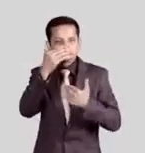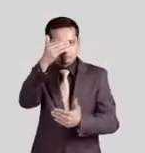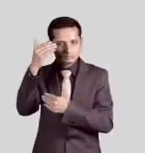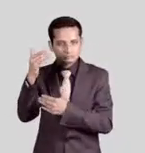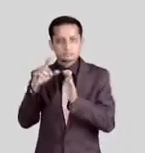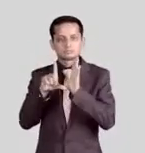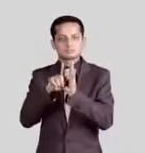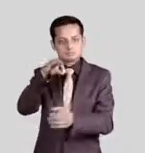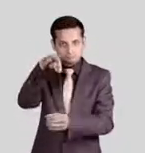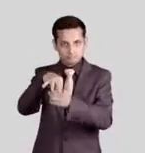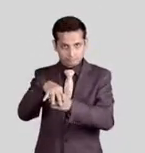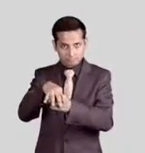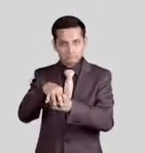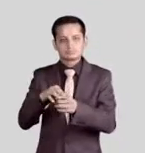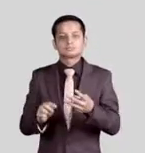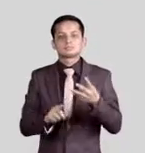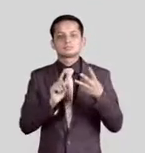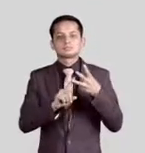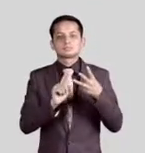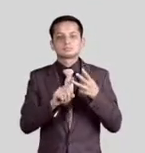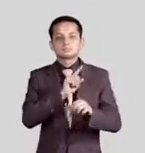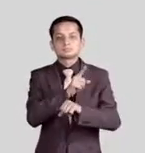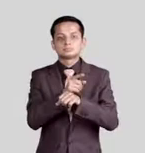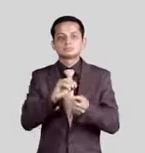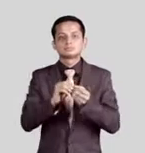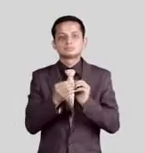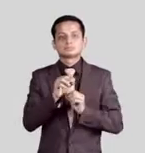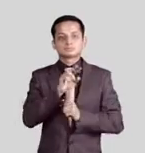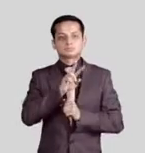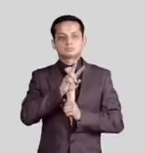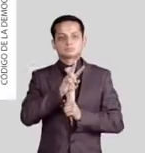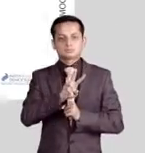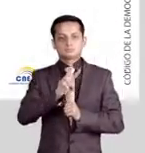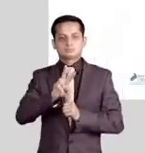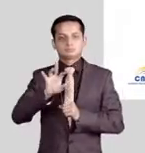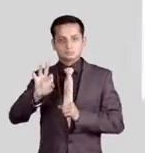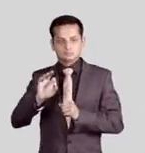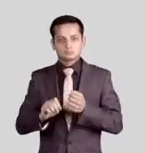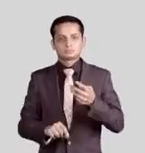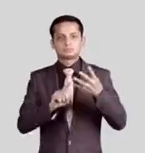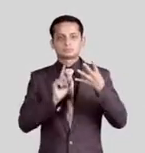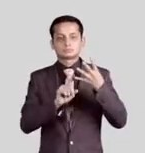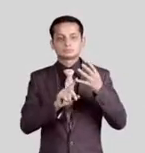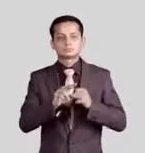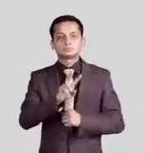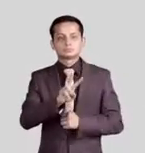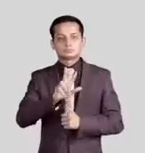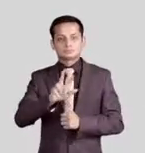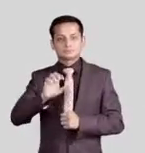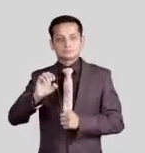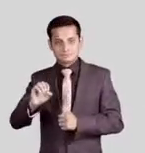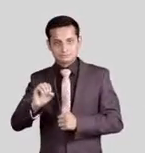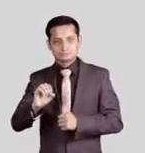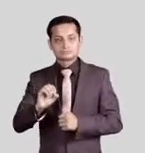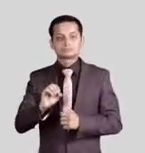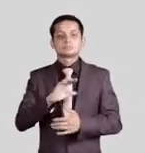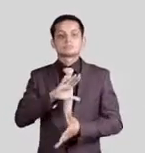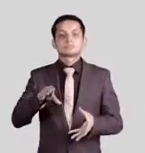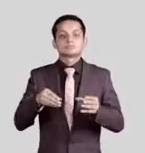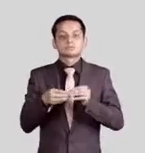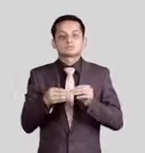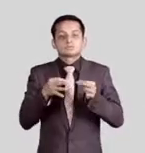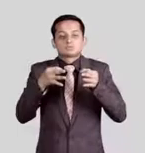Organizaciones Políticas, Código de la Democracia y en cumplimiento con el Decreto Ejecutivo 229 y Decreto